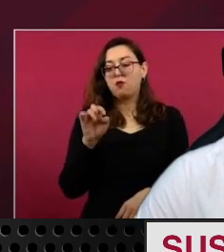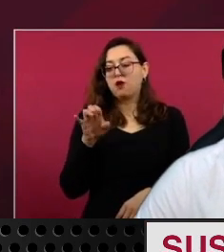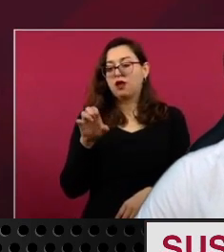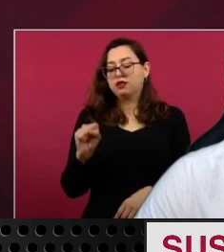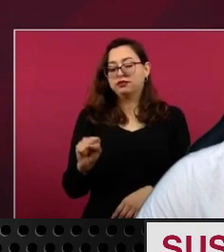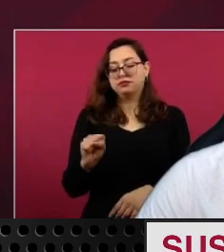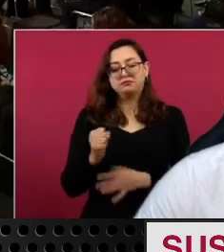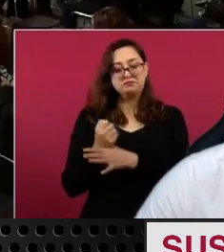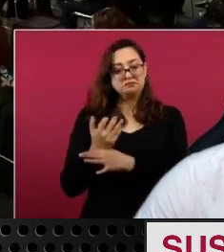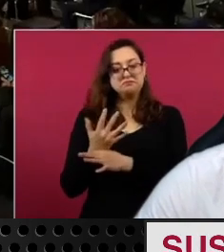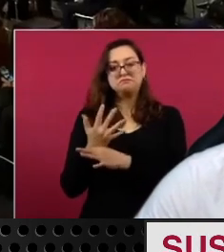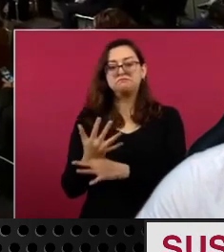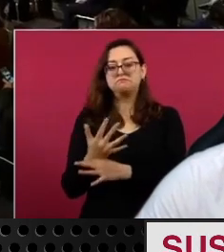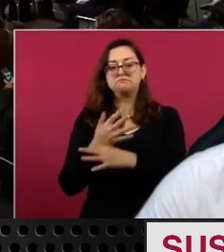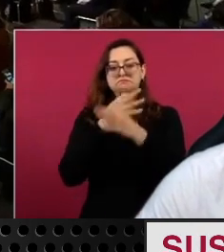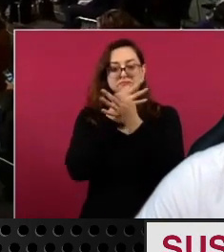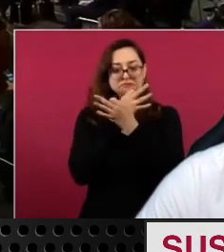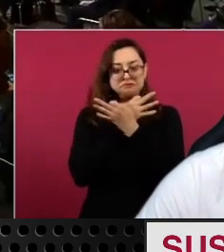fuerte